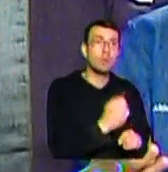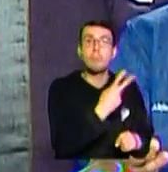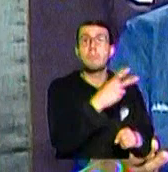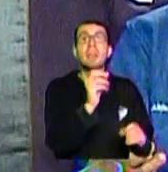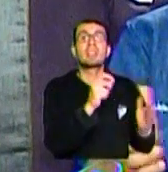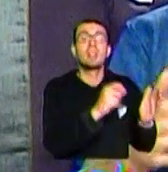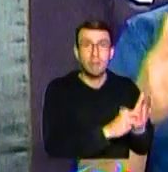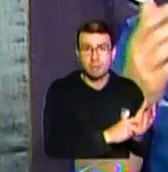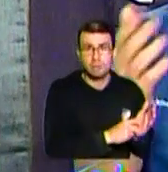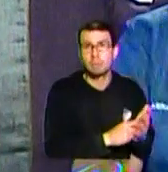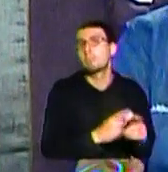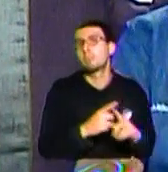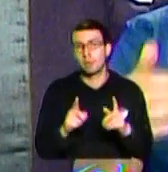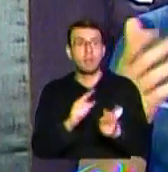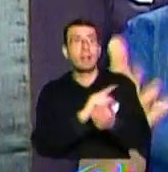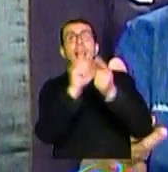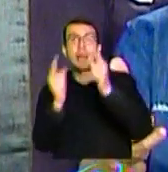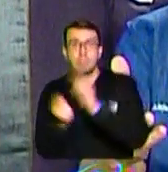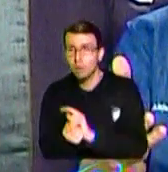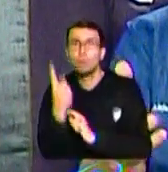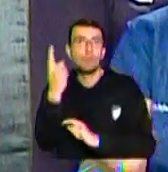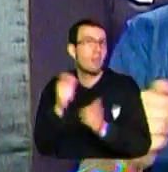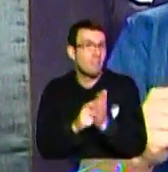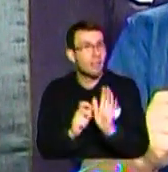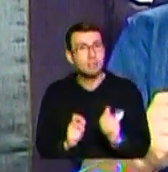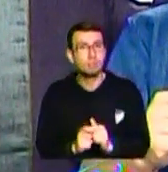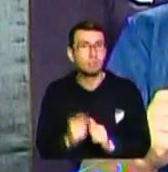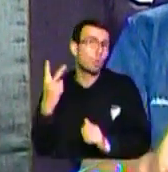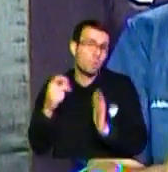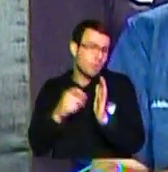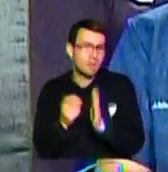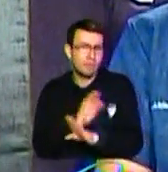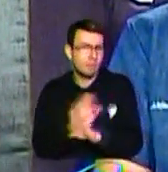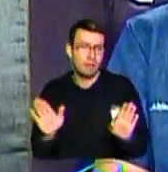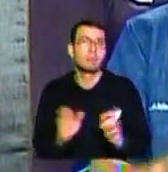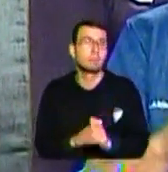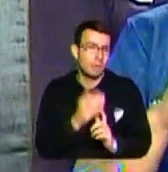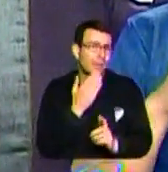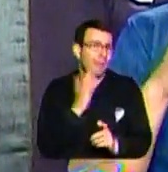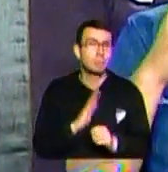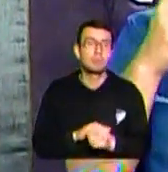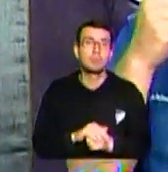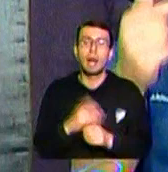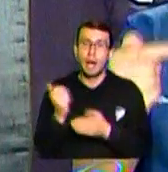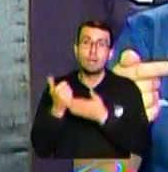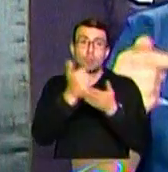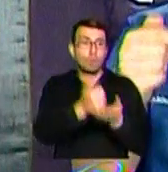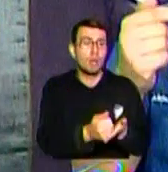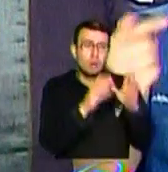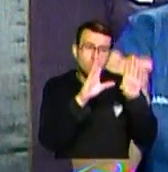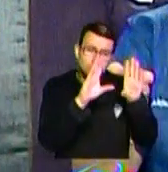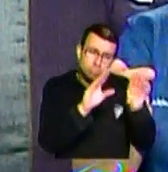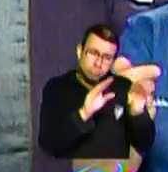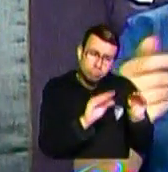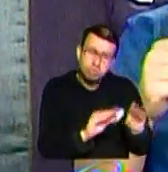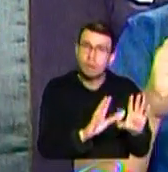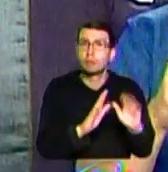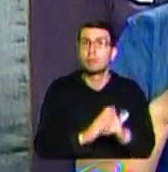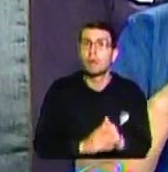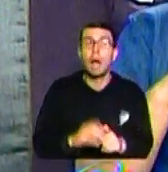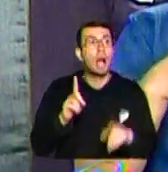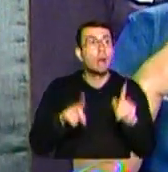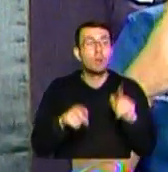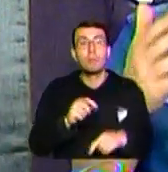no le dé las 20, porque en una de esas 20 se puede complicar. La otra situación es que en las pacientes mayores,